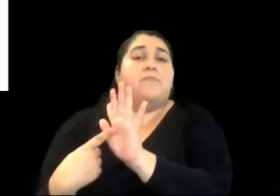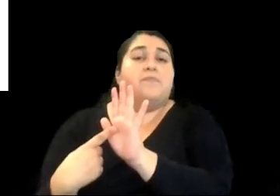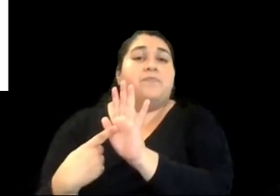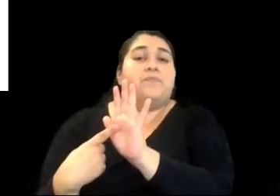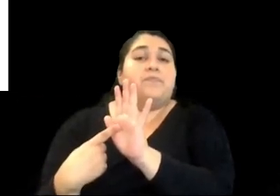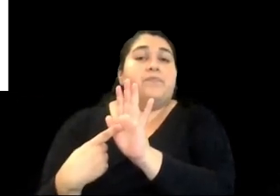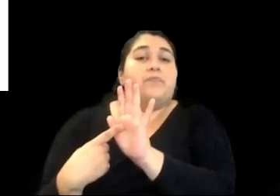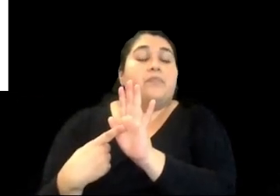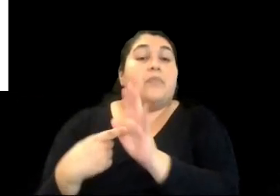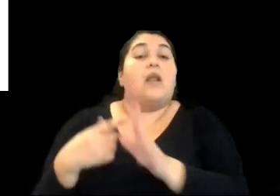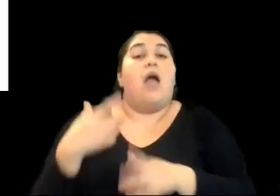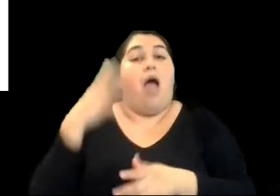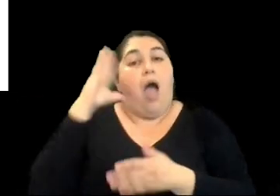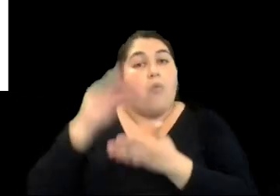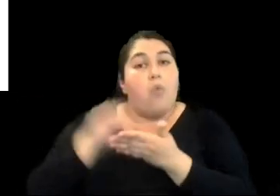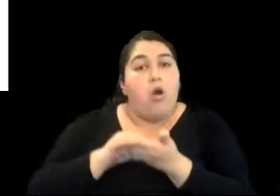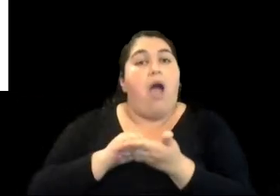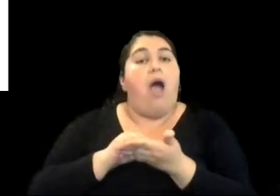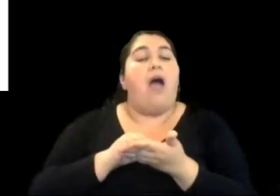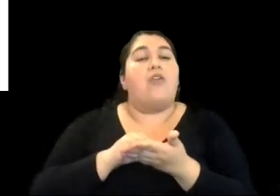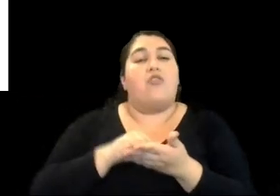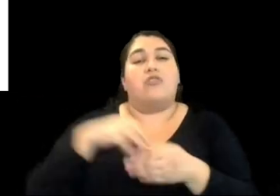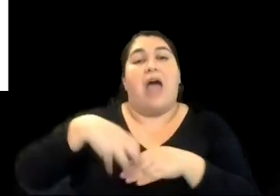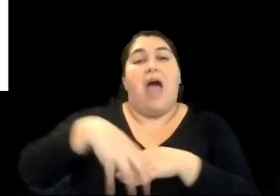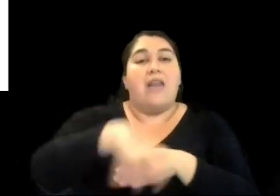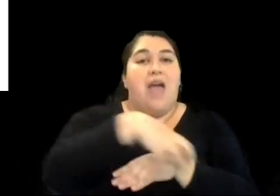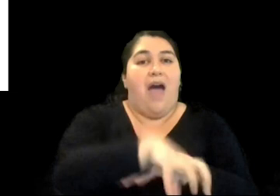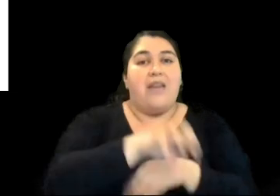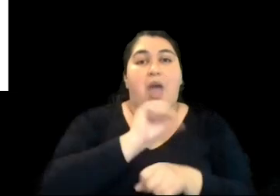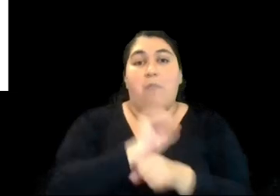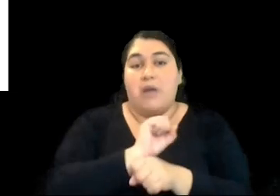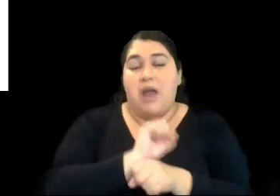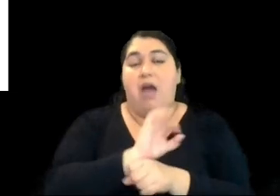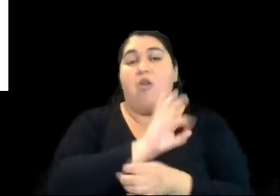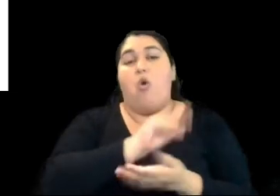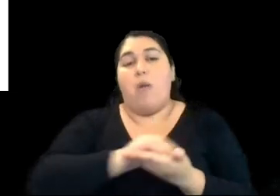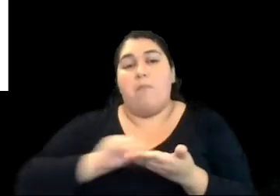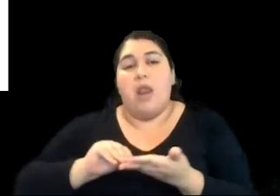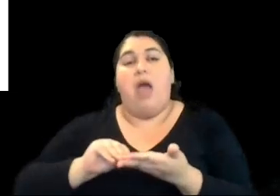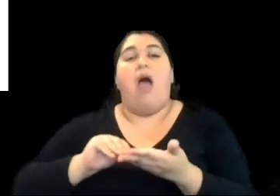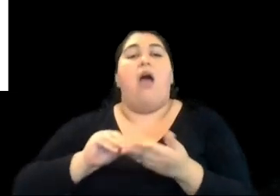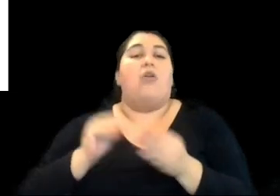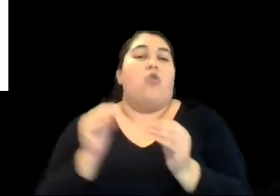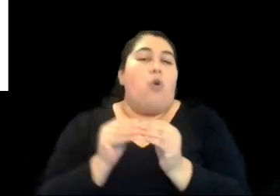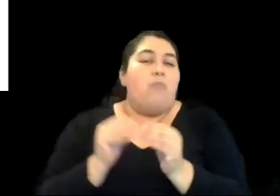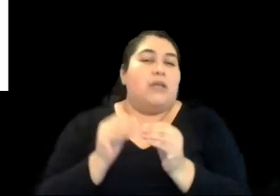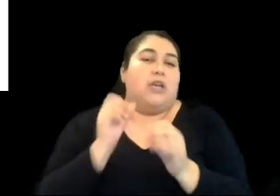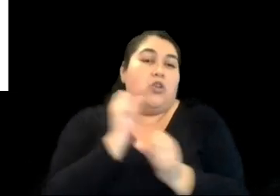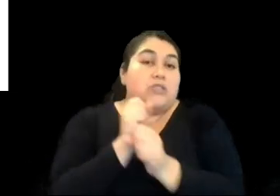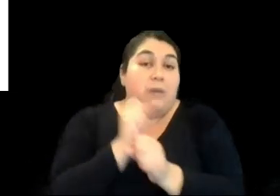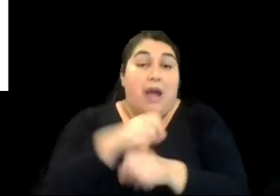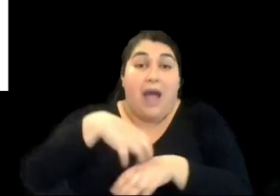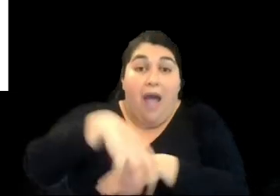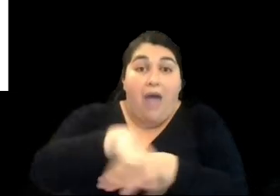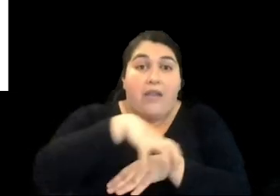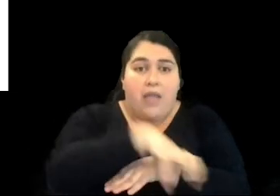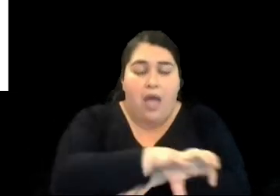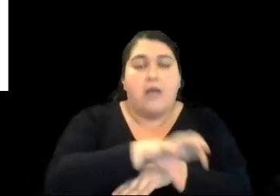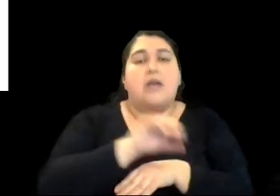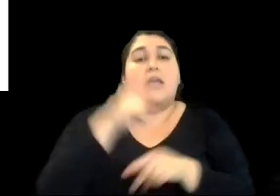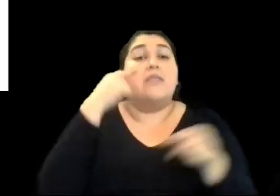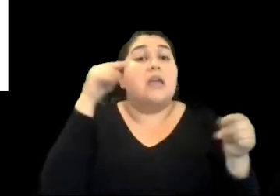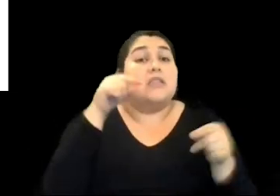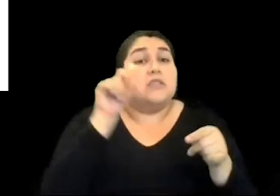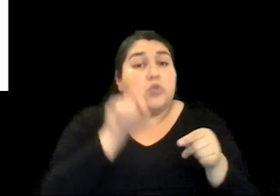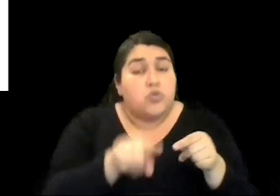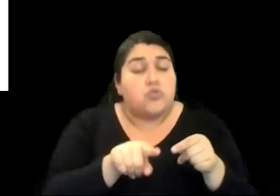abogados que trabajan en las áreas penales, o los empleados o los compañeros que trabajan en estas áreas, el organismo en sí está dispensado de efectuar